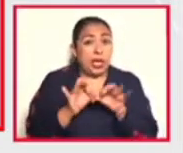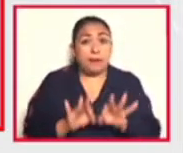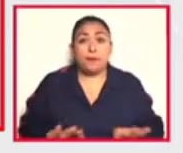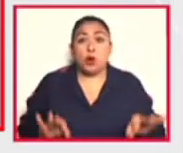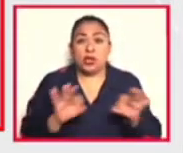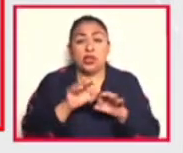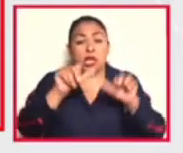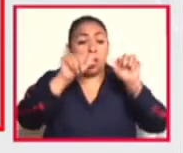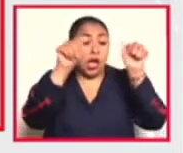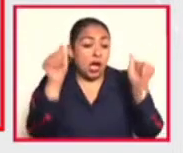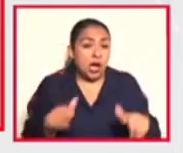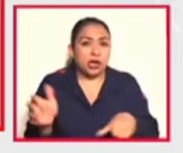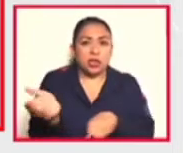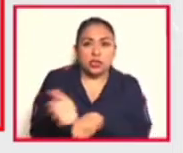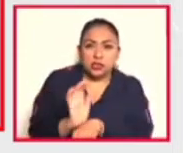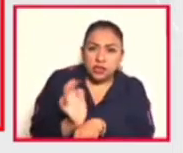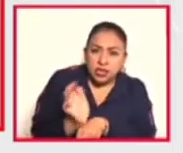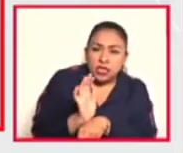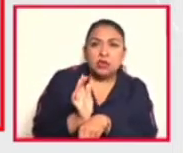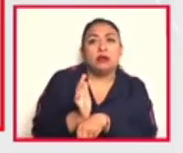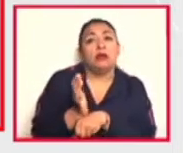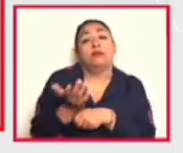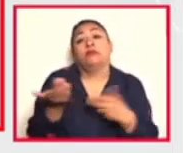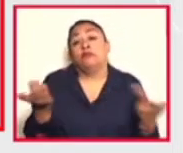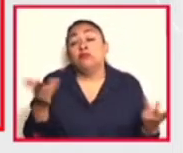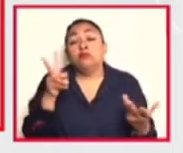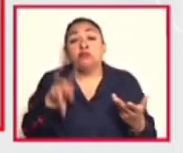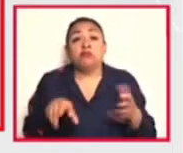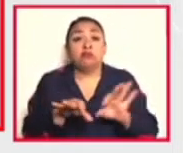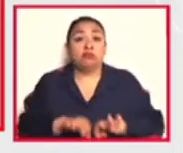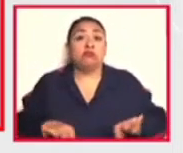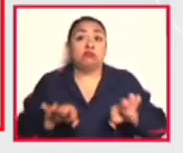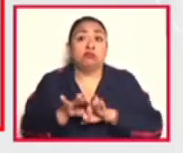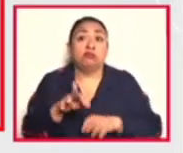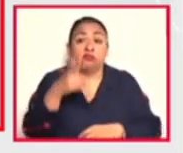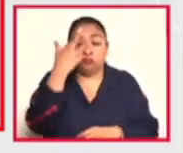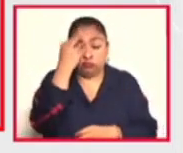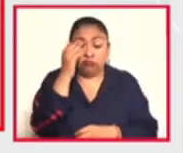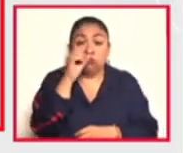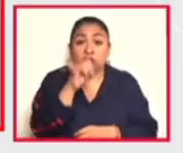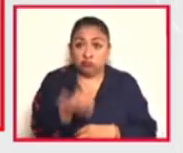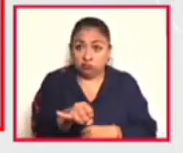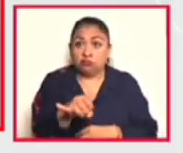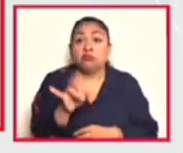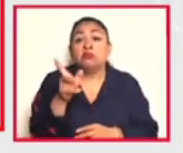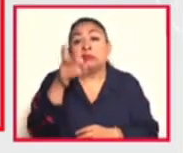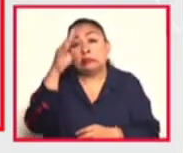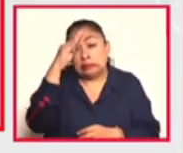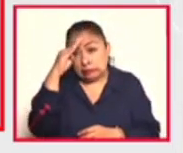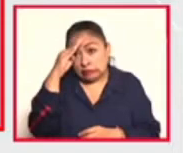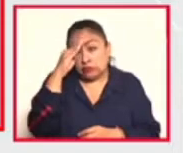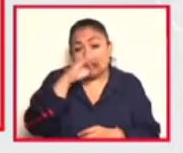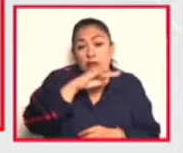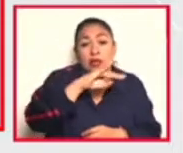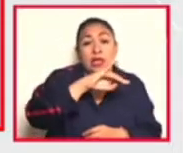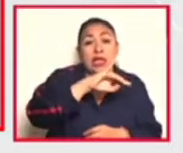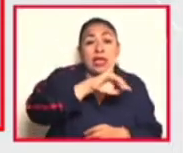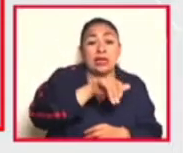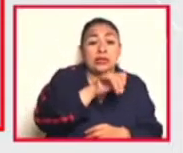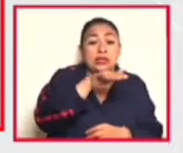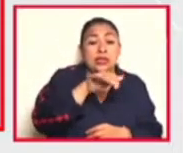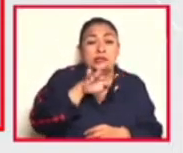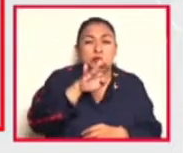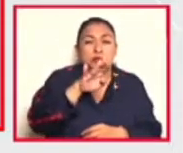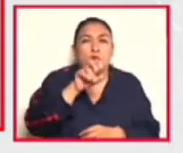del cine, finalmente un referente, como bien refieres. Y sí, si piensa uno en James Bond, independientemente de